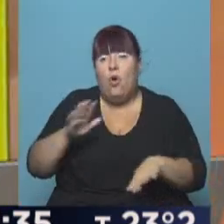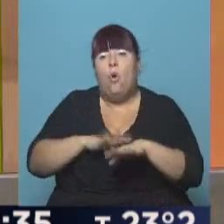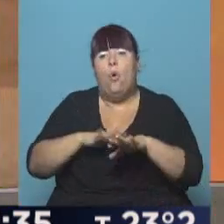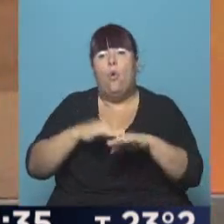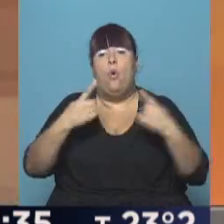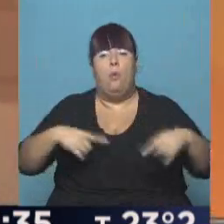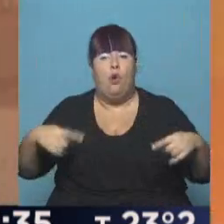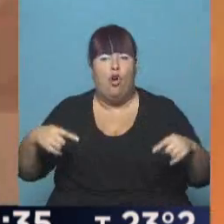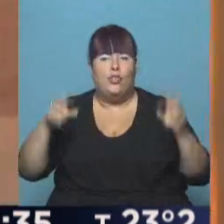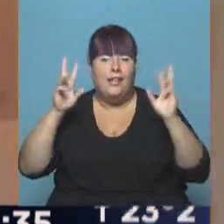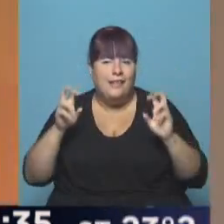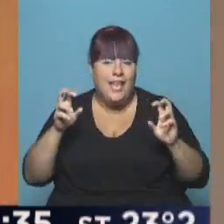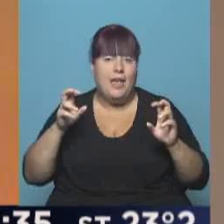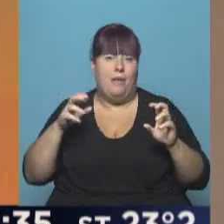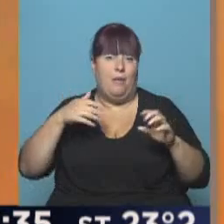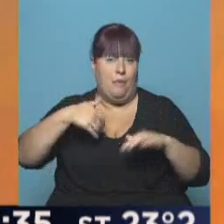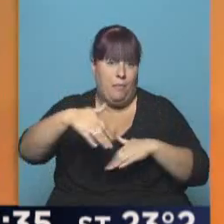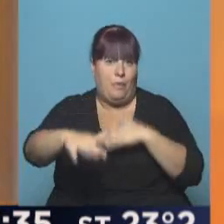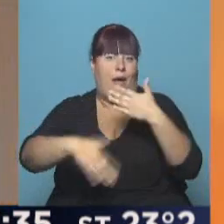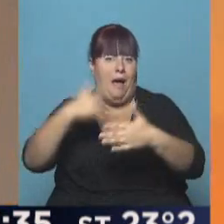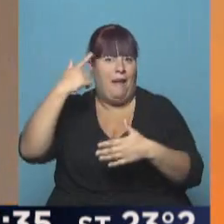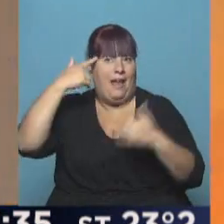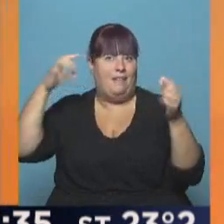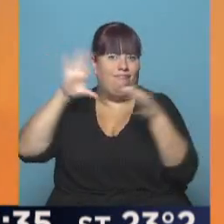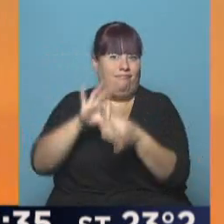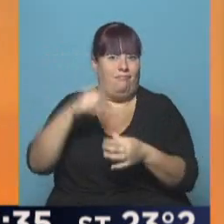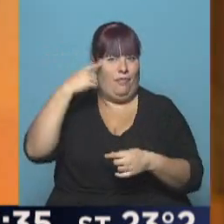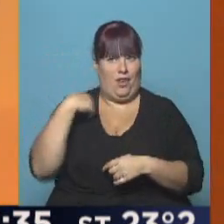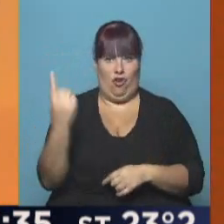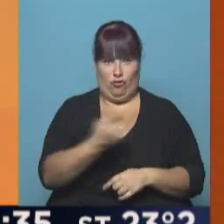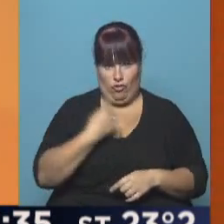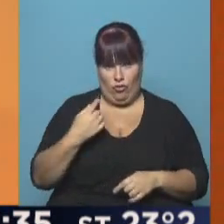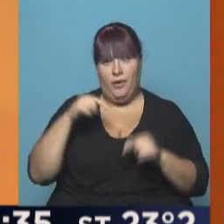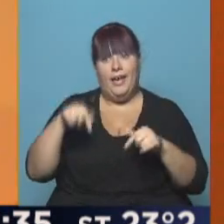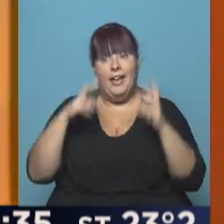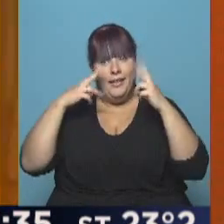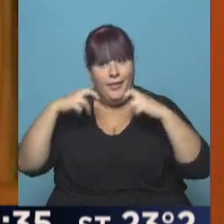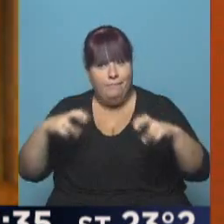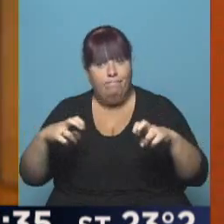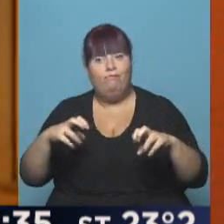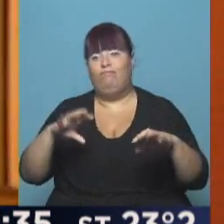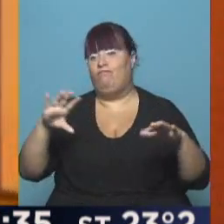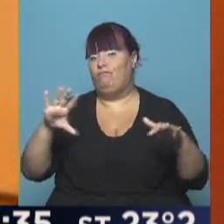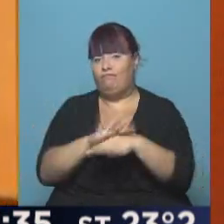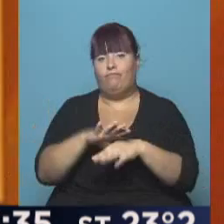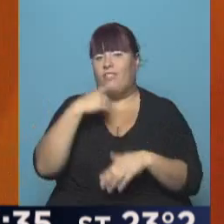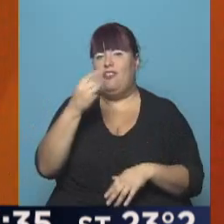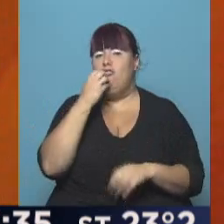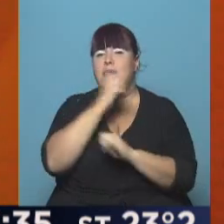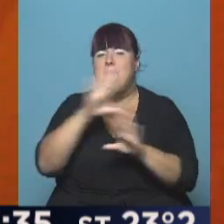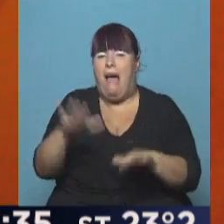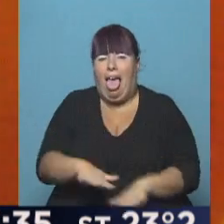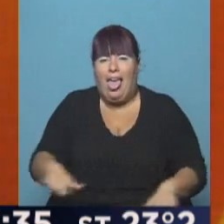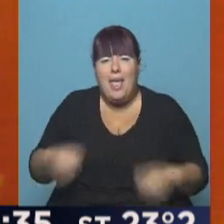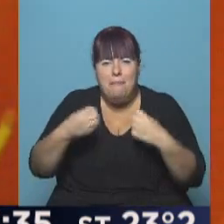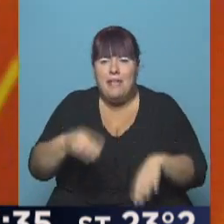montón de conceptos que van a ir luego con la inteligencia de cada uno de nosotros bueno en este estudio está determinando que comemos muy mal desde